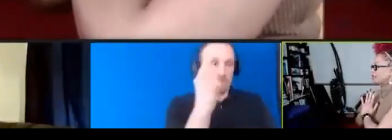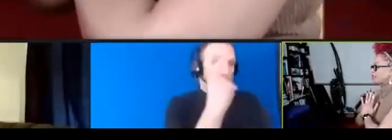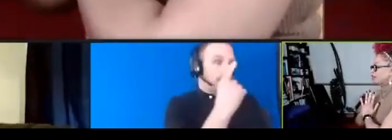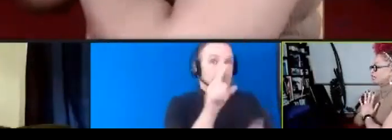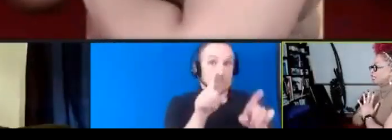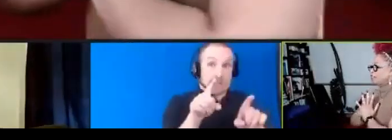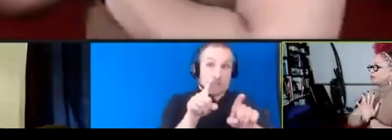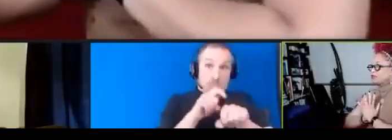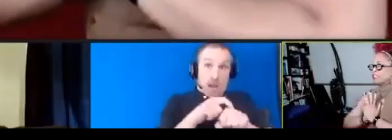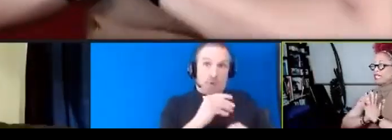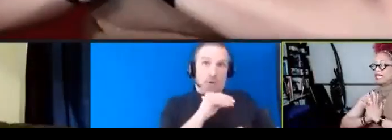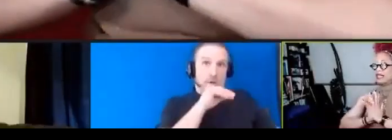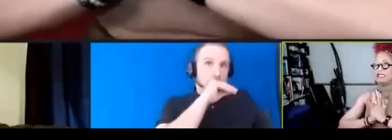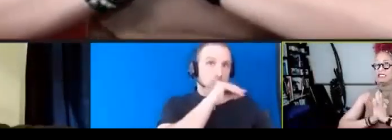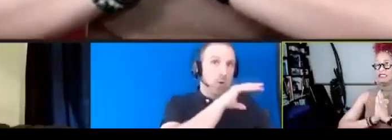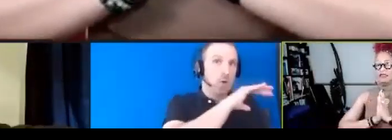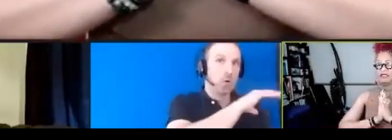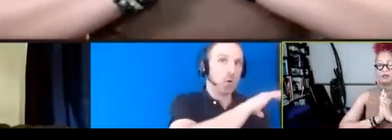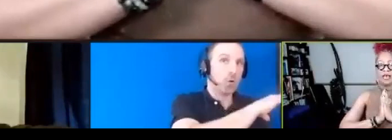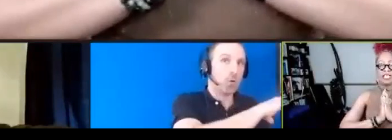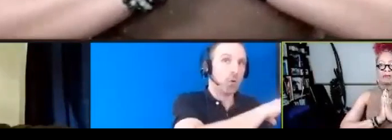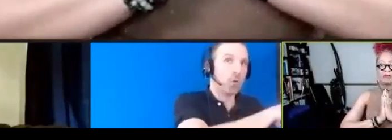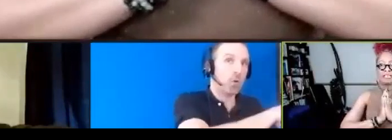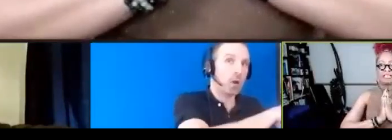van a ir para el centro